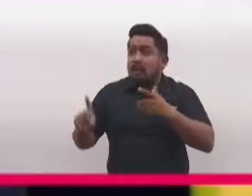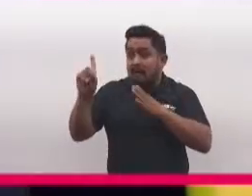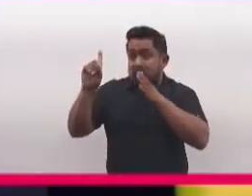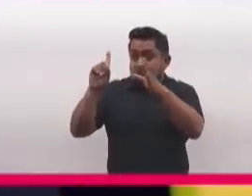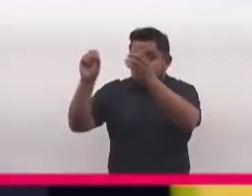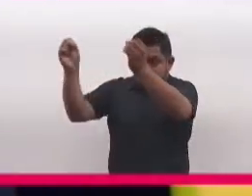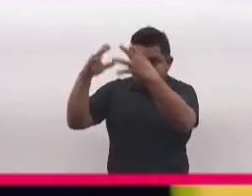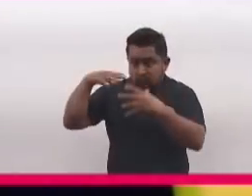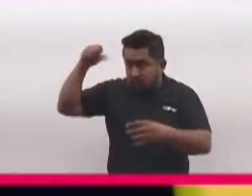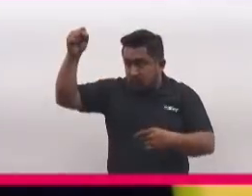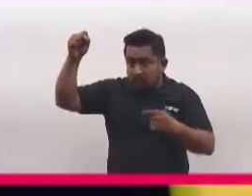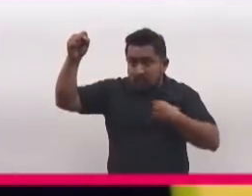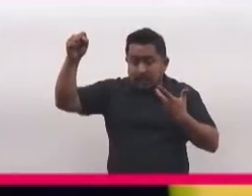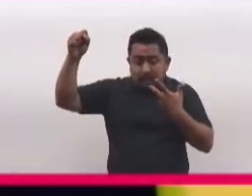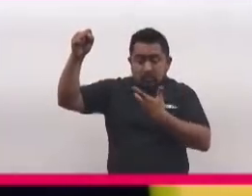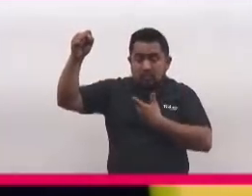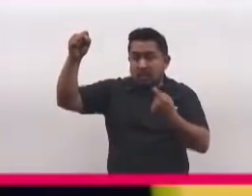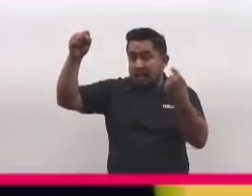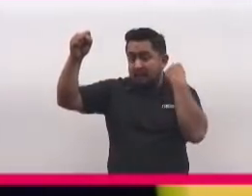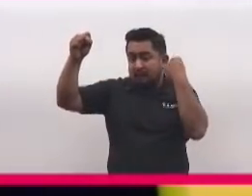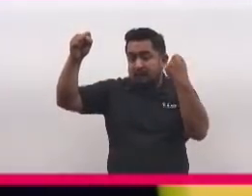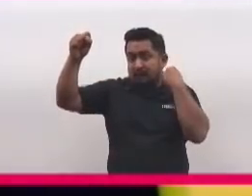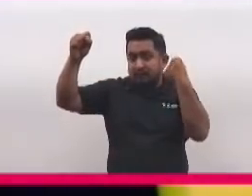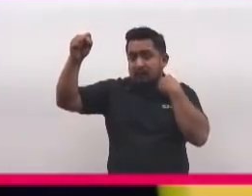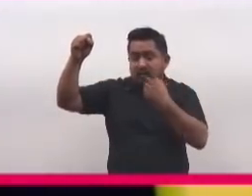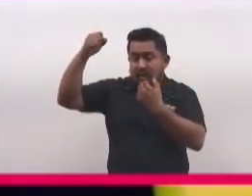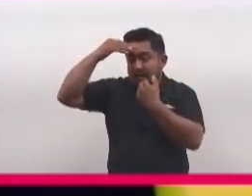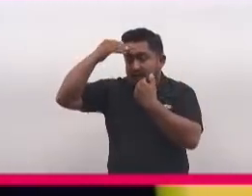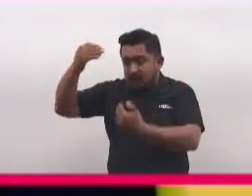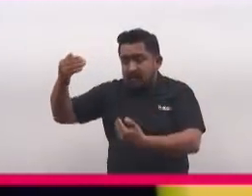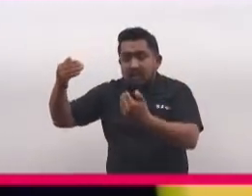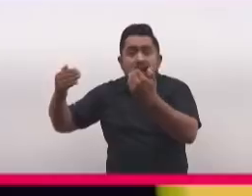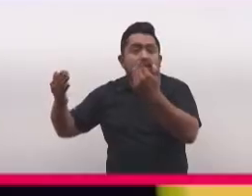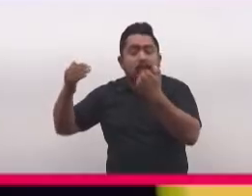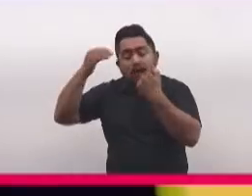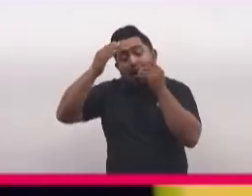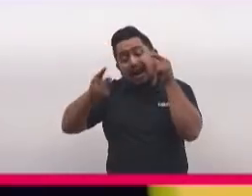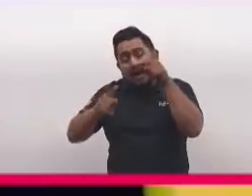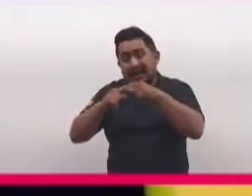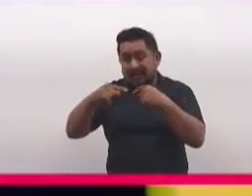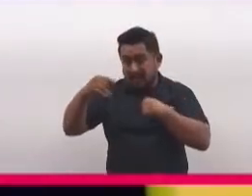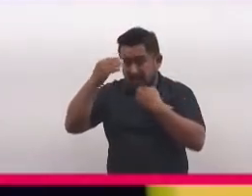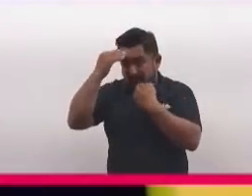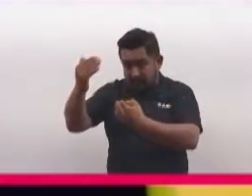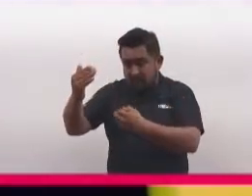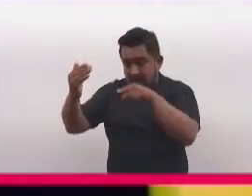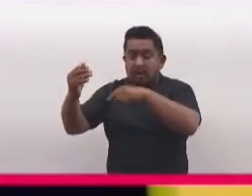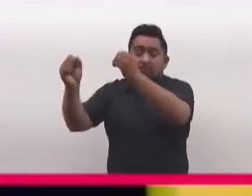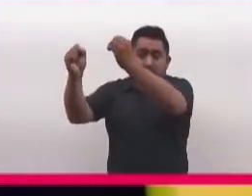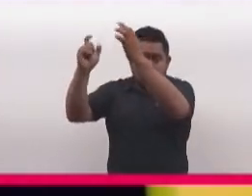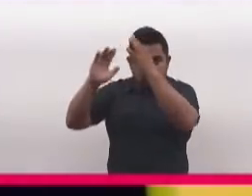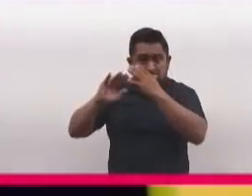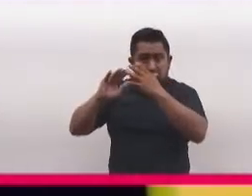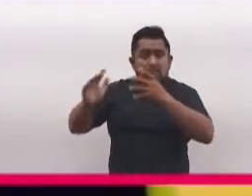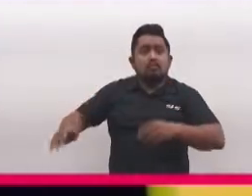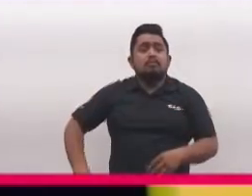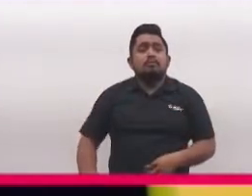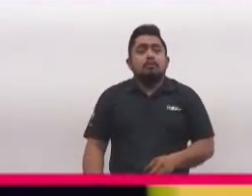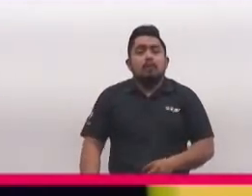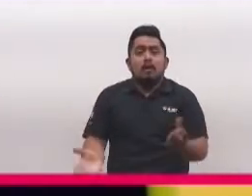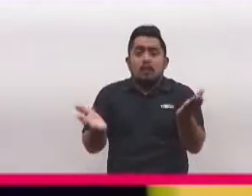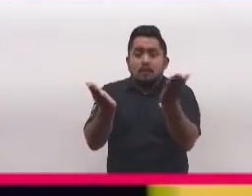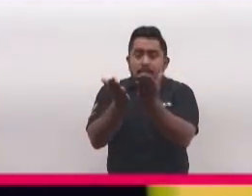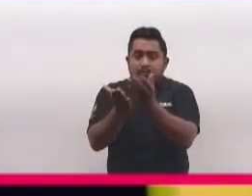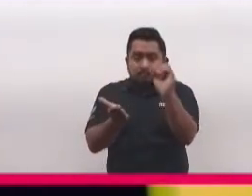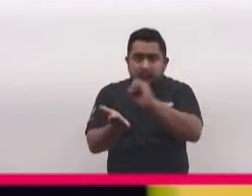siempre hoy mientras nosotros no tengamos audiencia conmigo salmo capítulo